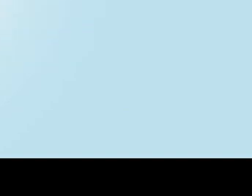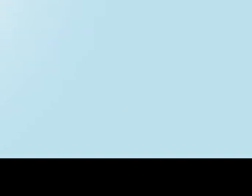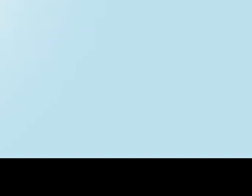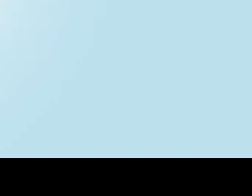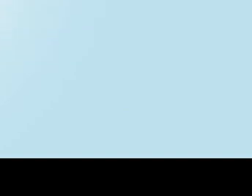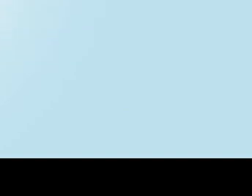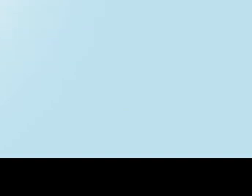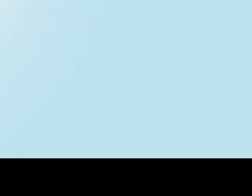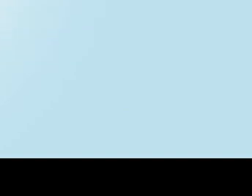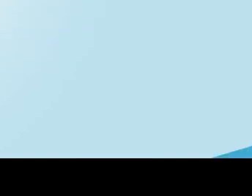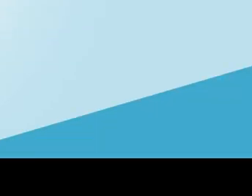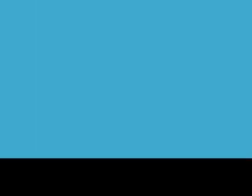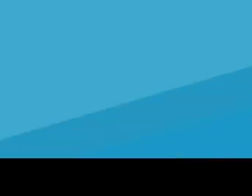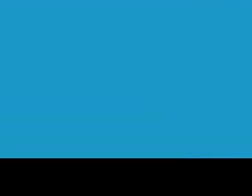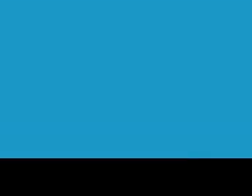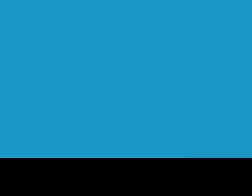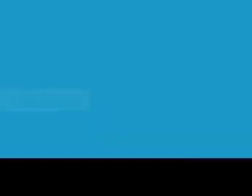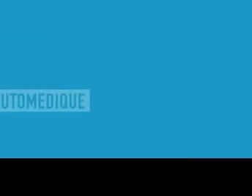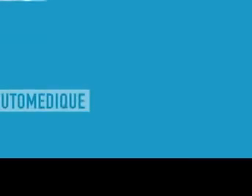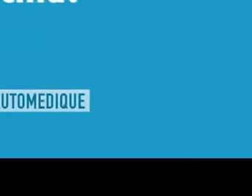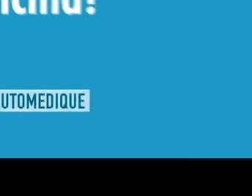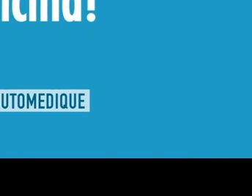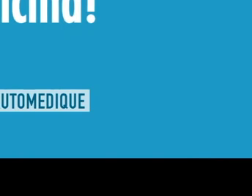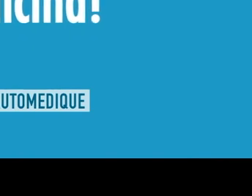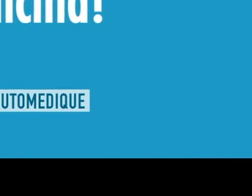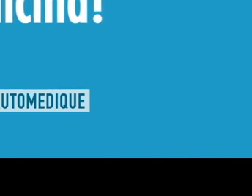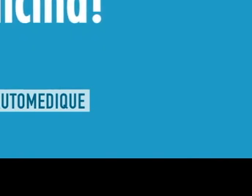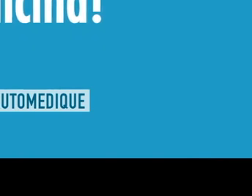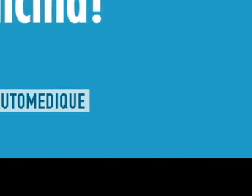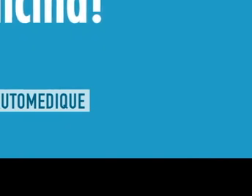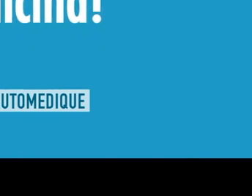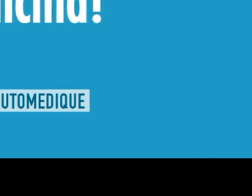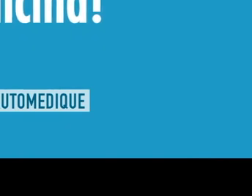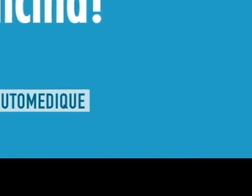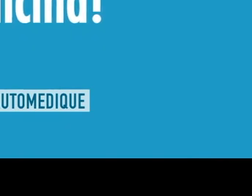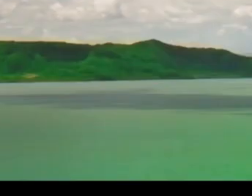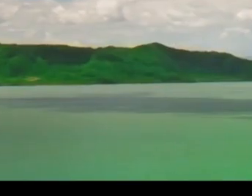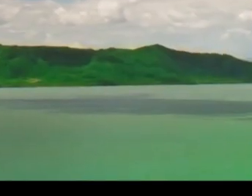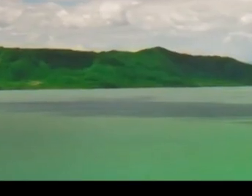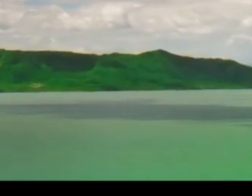objetos que más utilizamos. Prevenir es la mejor medicina.